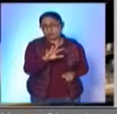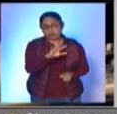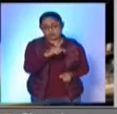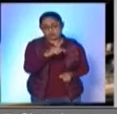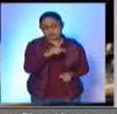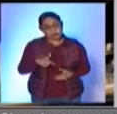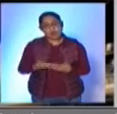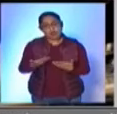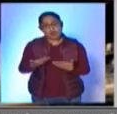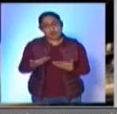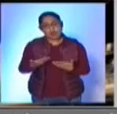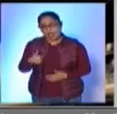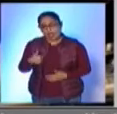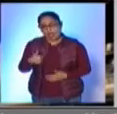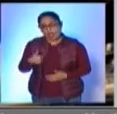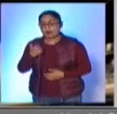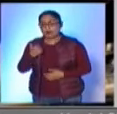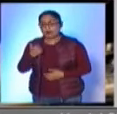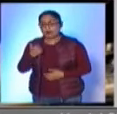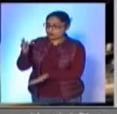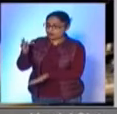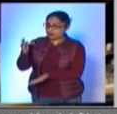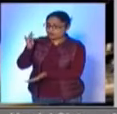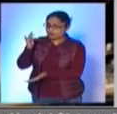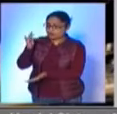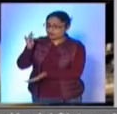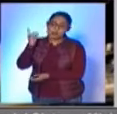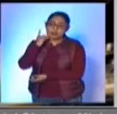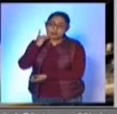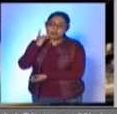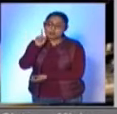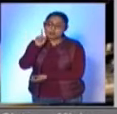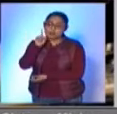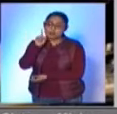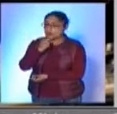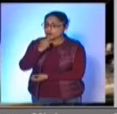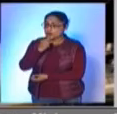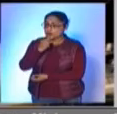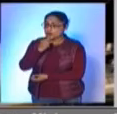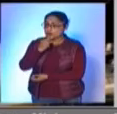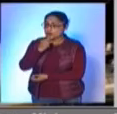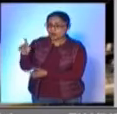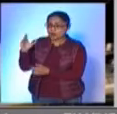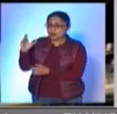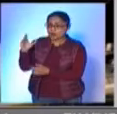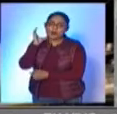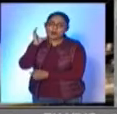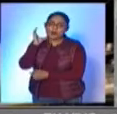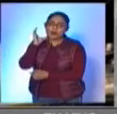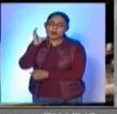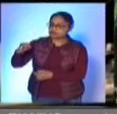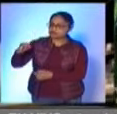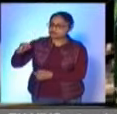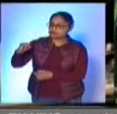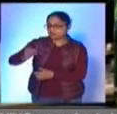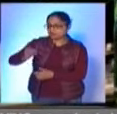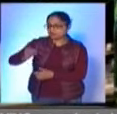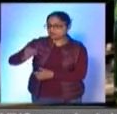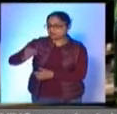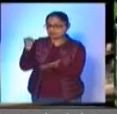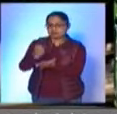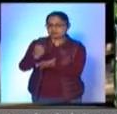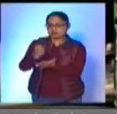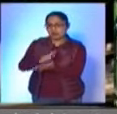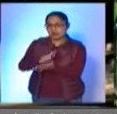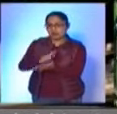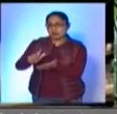y agradecer a las diputadas y diputados del Congreso del Estado por la aprobación de la ley que obliga a todas y